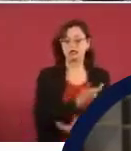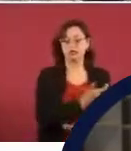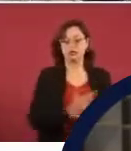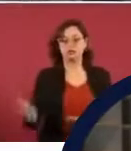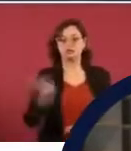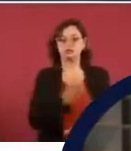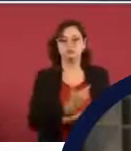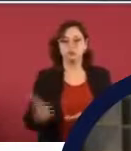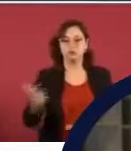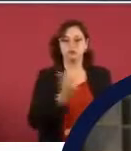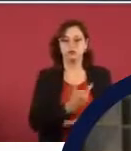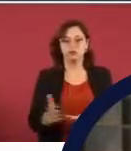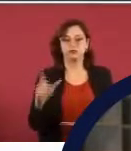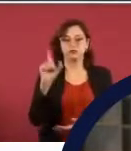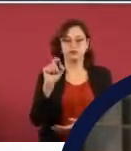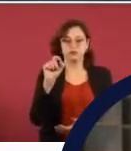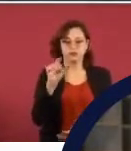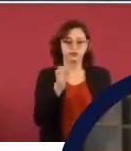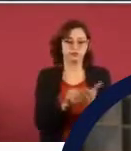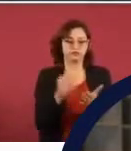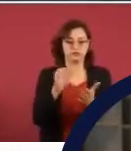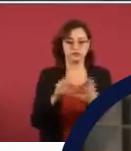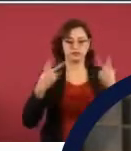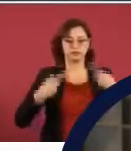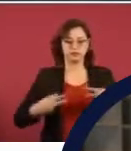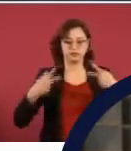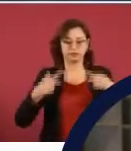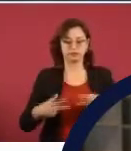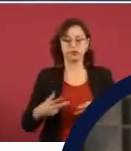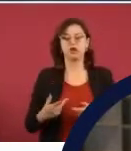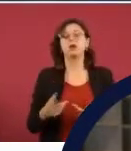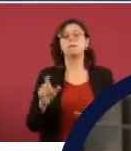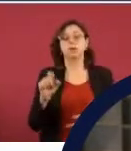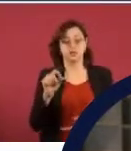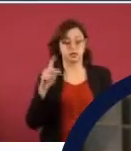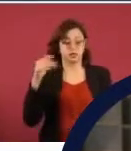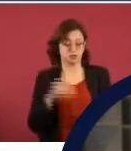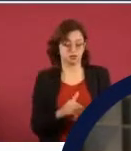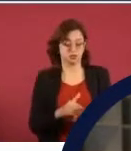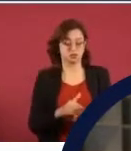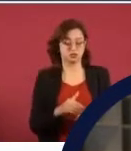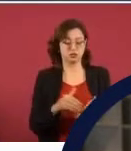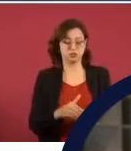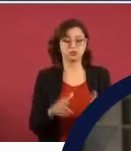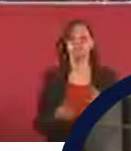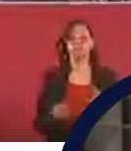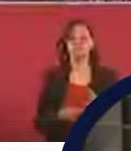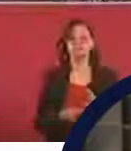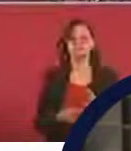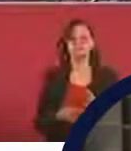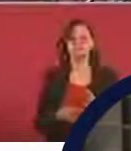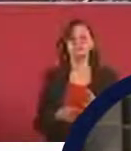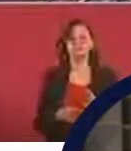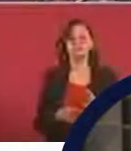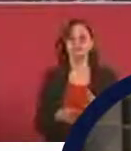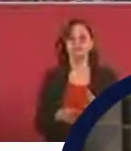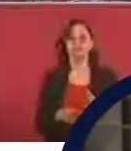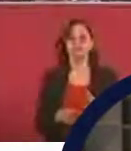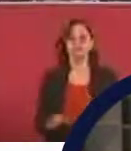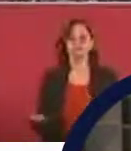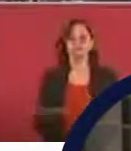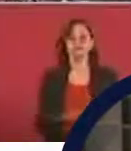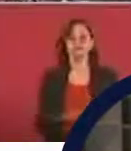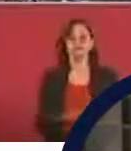crean, que se generen las condiciones de confianza suficientes. para inversionistas, capitales, mercados,